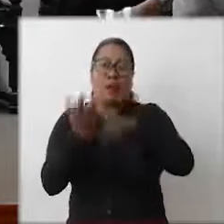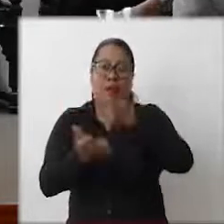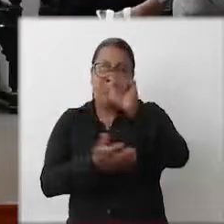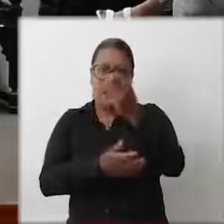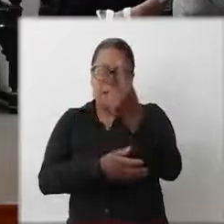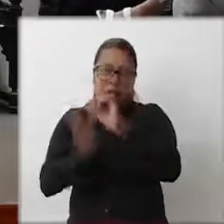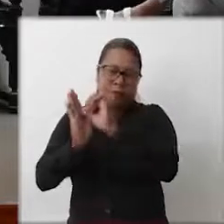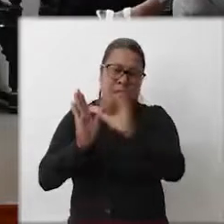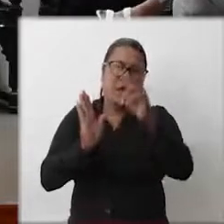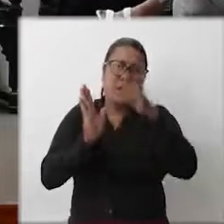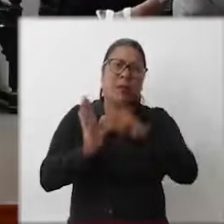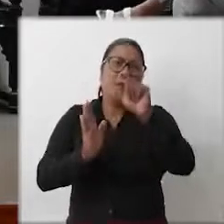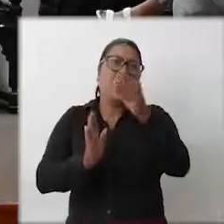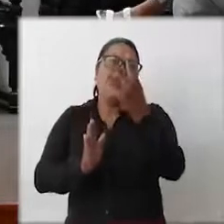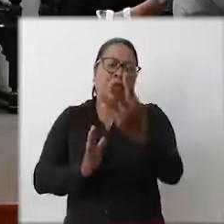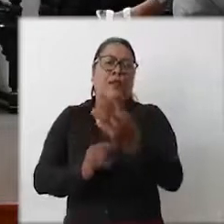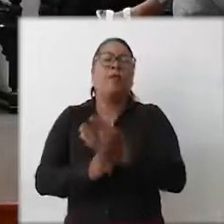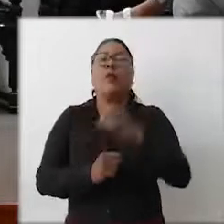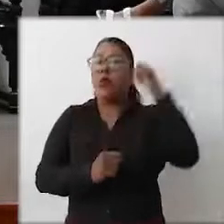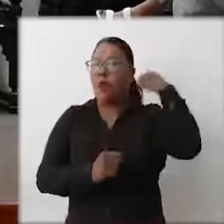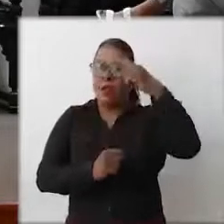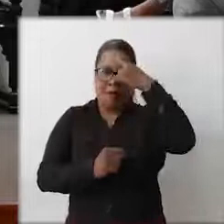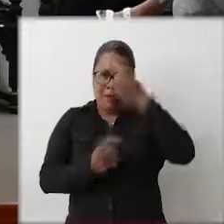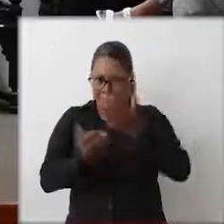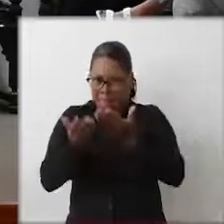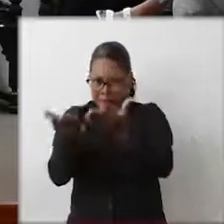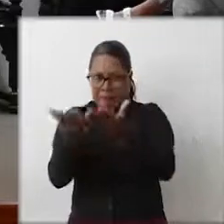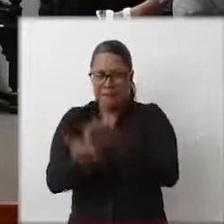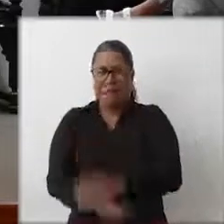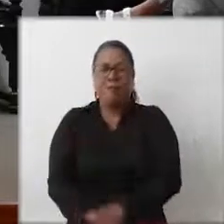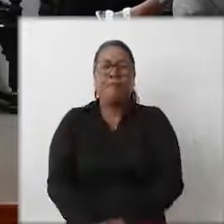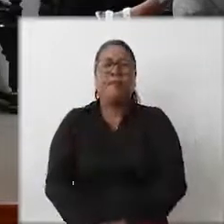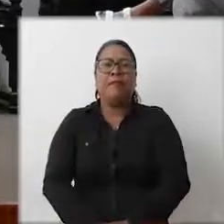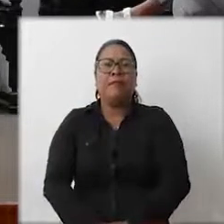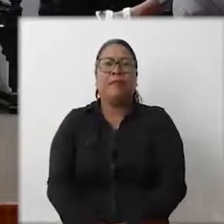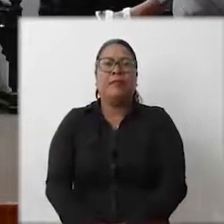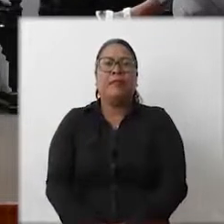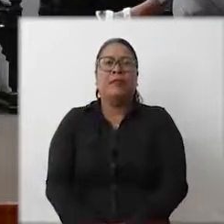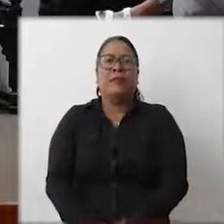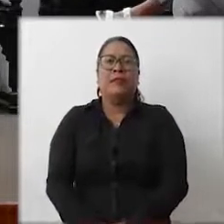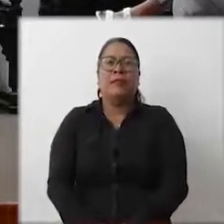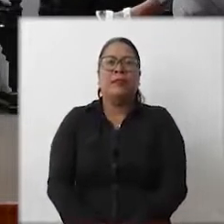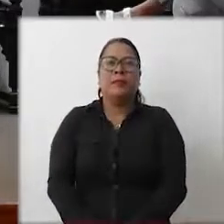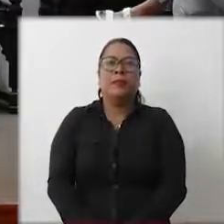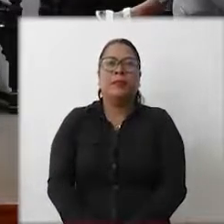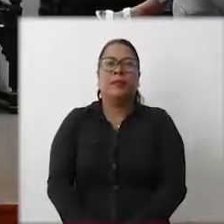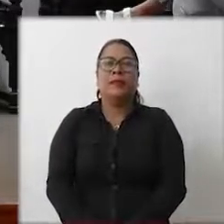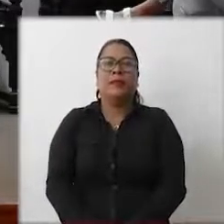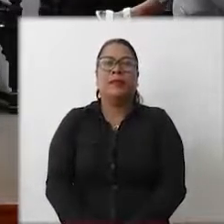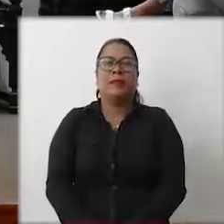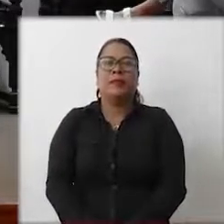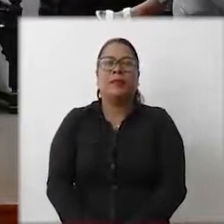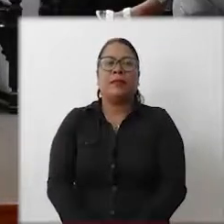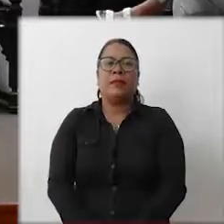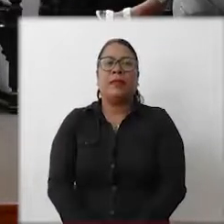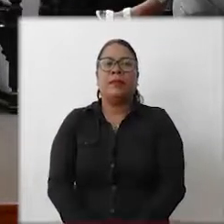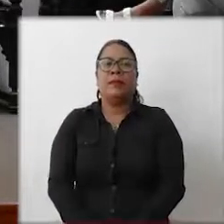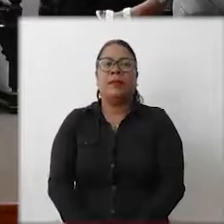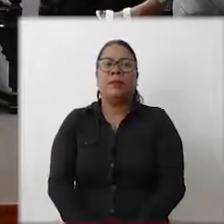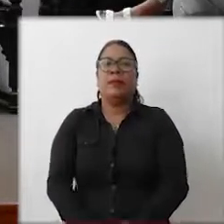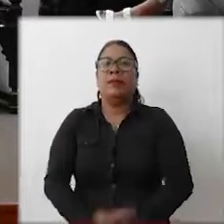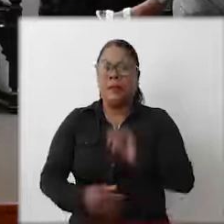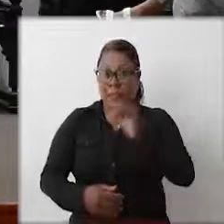Texto del maestro Guillermo Rangel Rojas. Revisión editorial a cargo del Instituto Nacional de Antropología